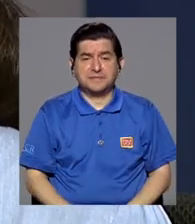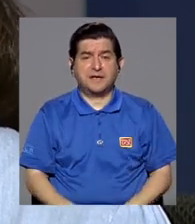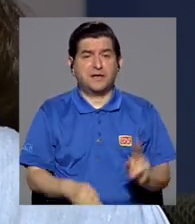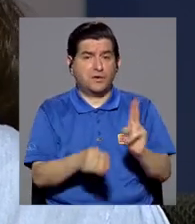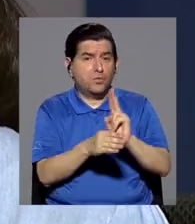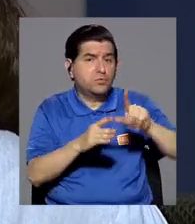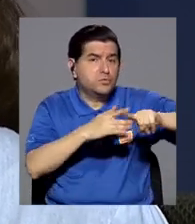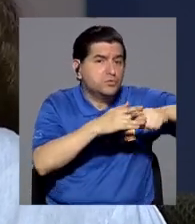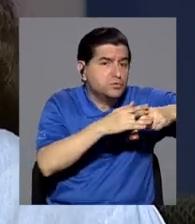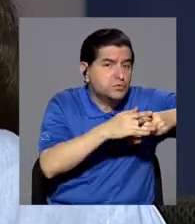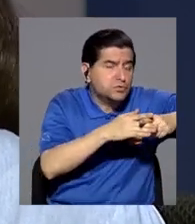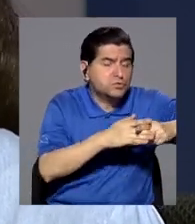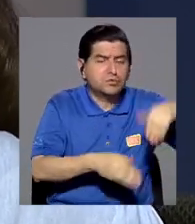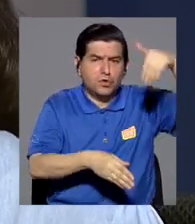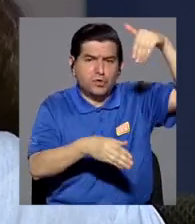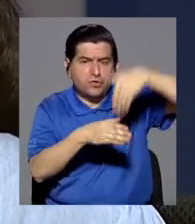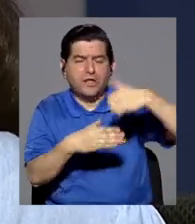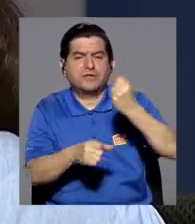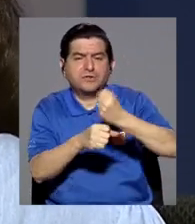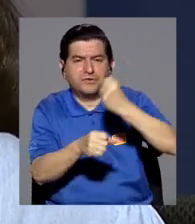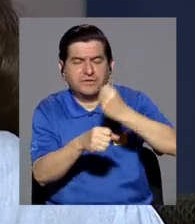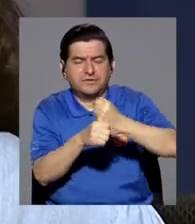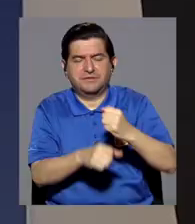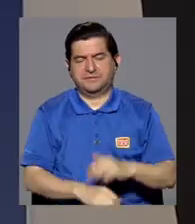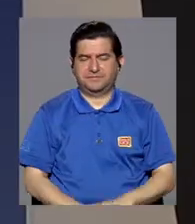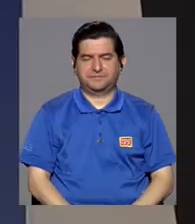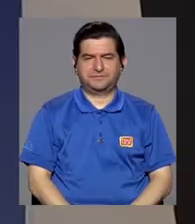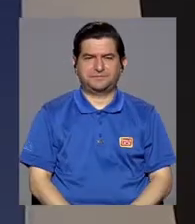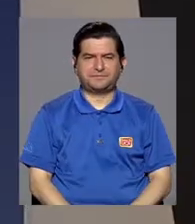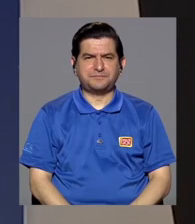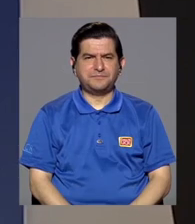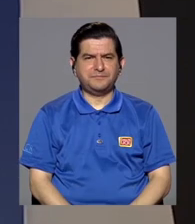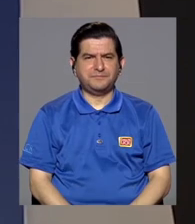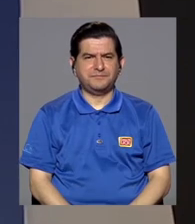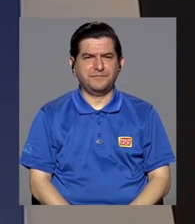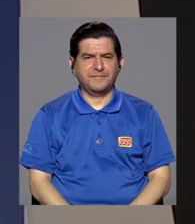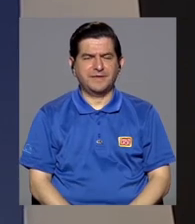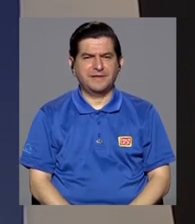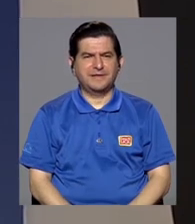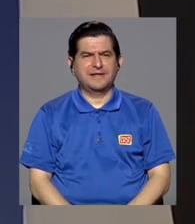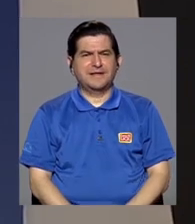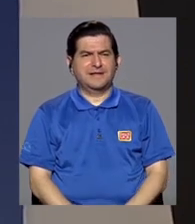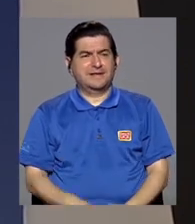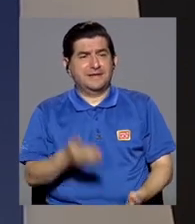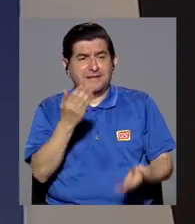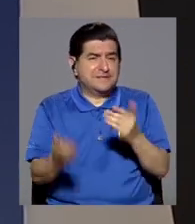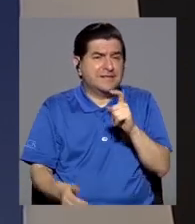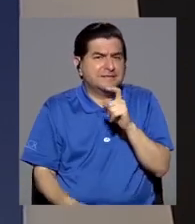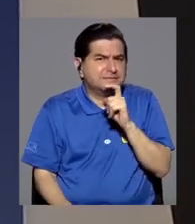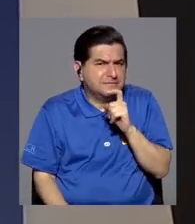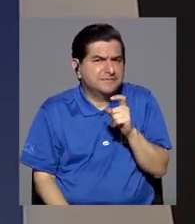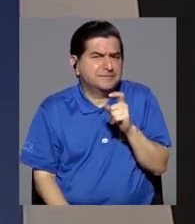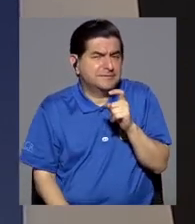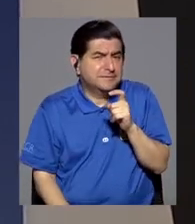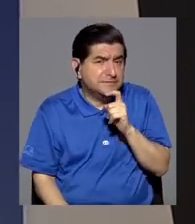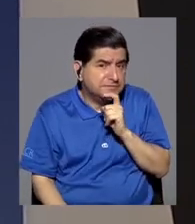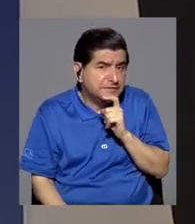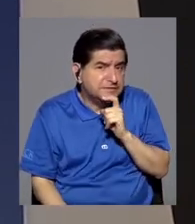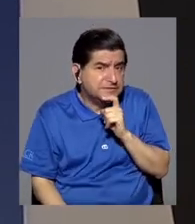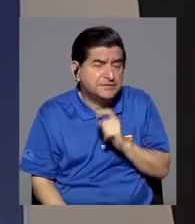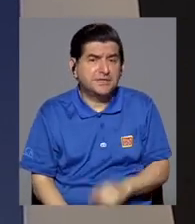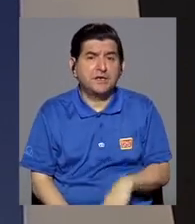y dentro de lo que estamos haciendo cuán difícil podría ser lograr que